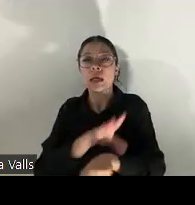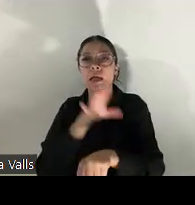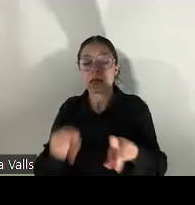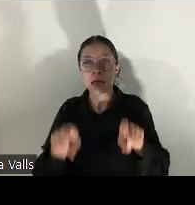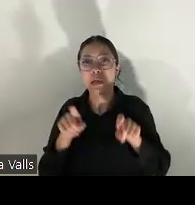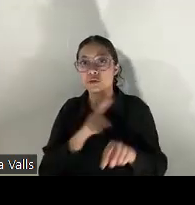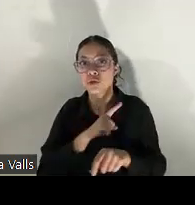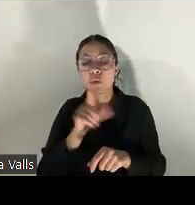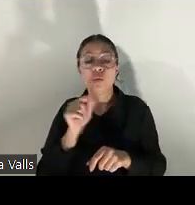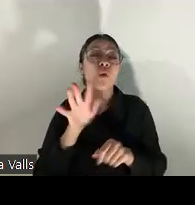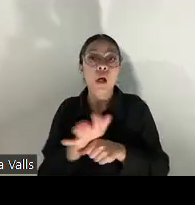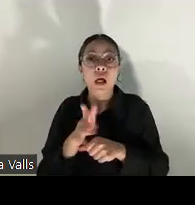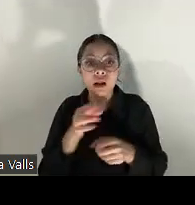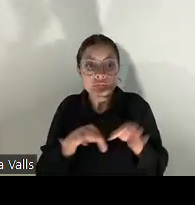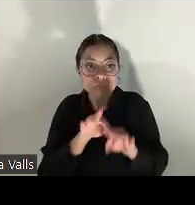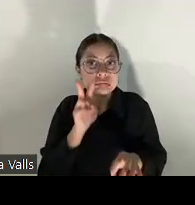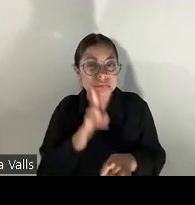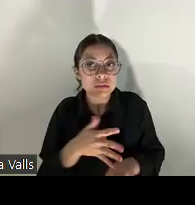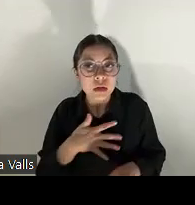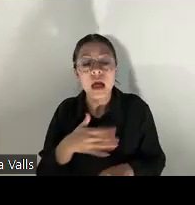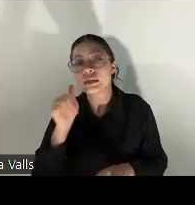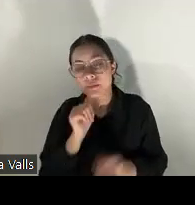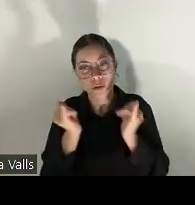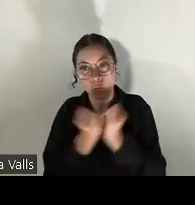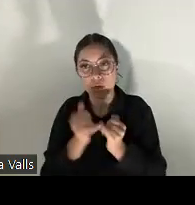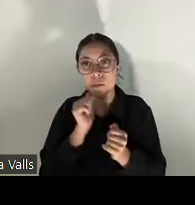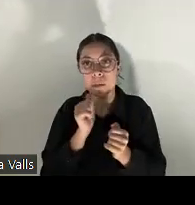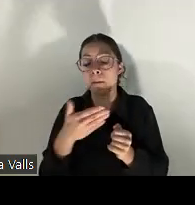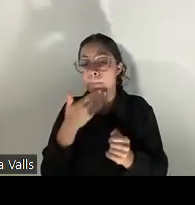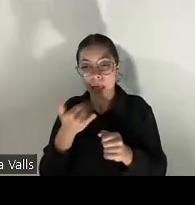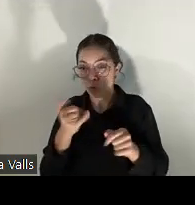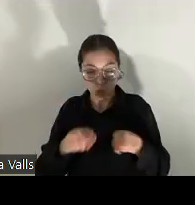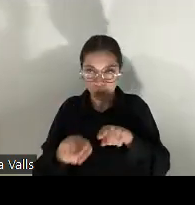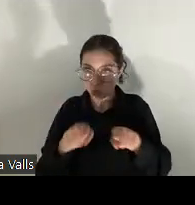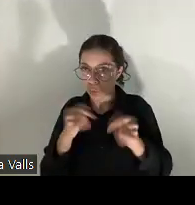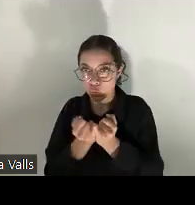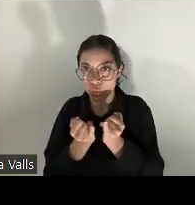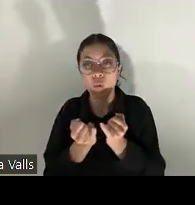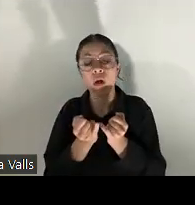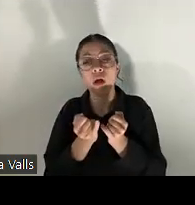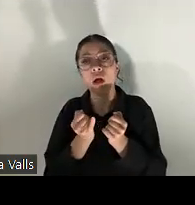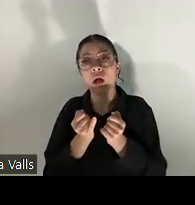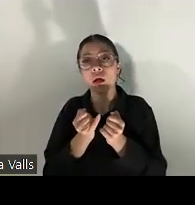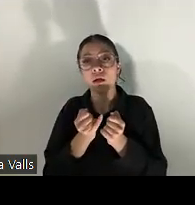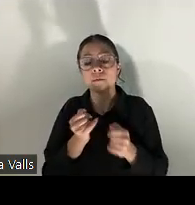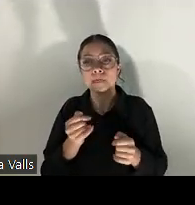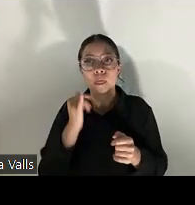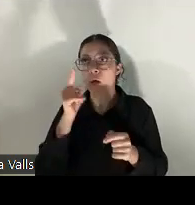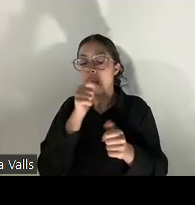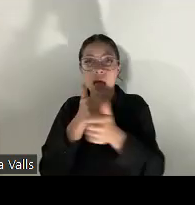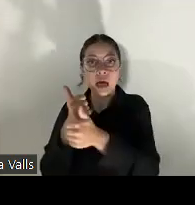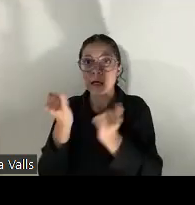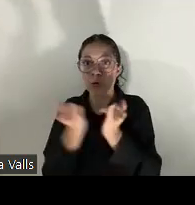alarma podemos encontrar? Pues igual, una vez más, asimetrías, que los reflejos estén disminuidos o ausentes, que